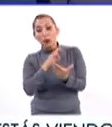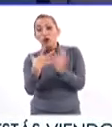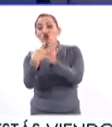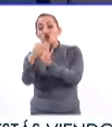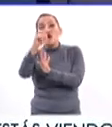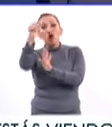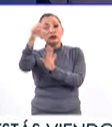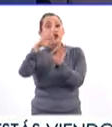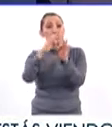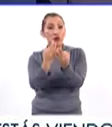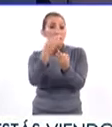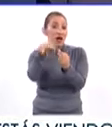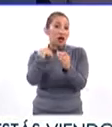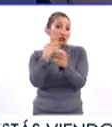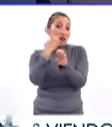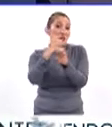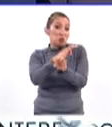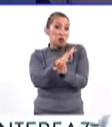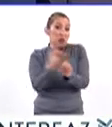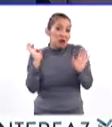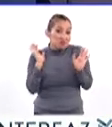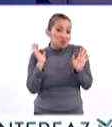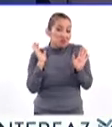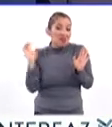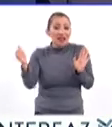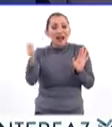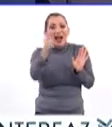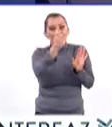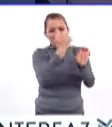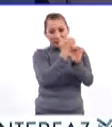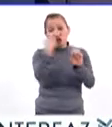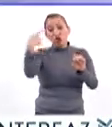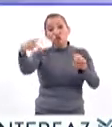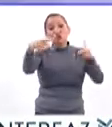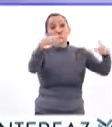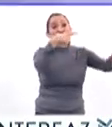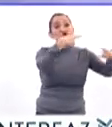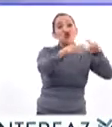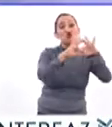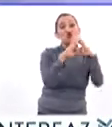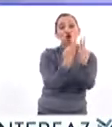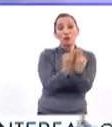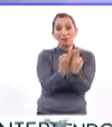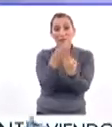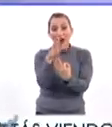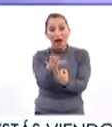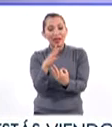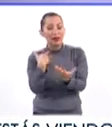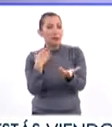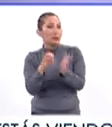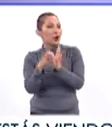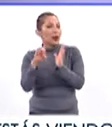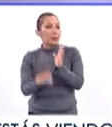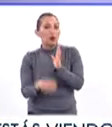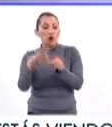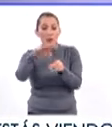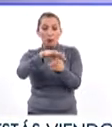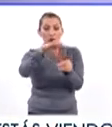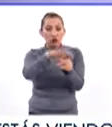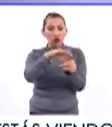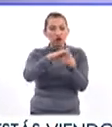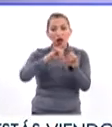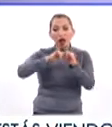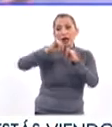replicar también a modelo nacional. Y así como cada una de las entidades federativas ha desarrollado modelo de voto